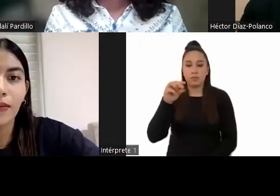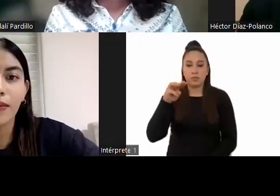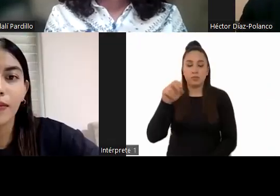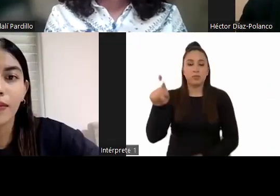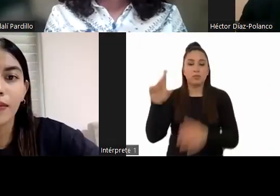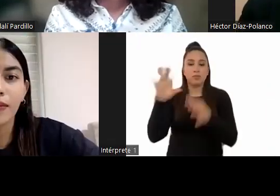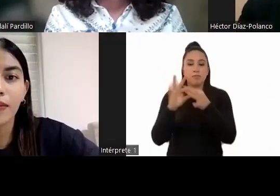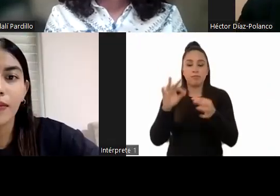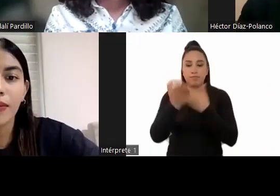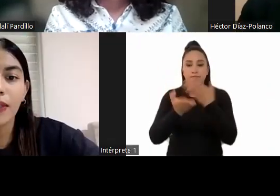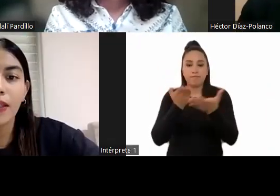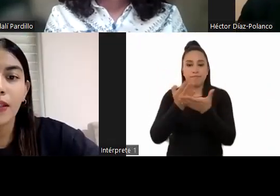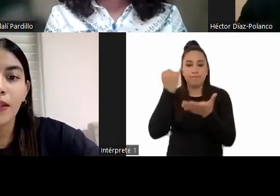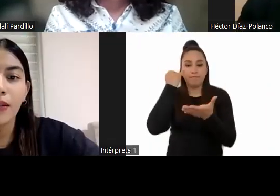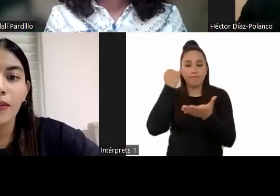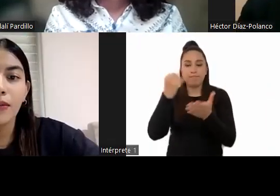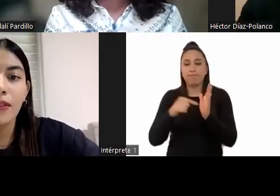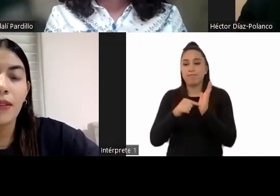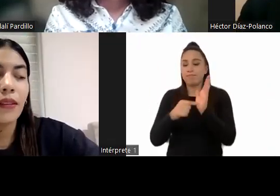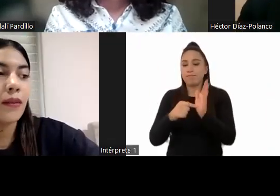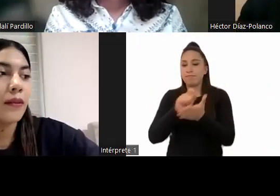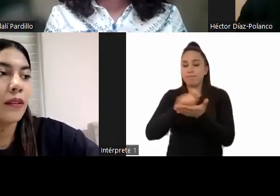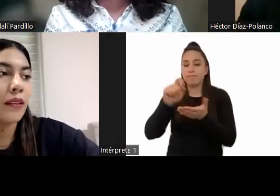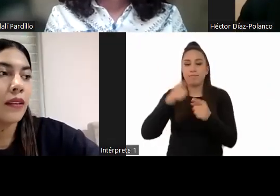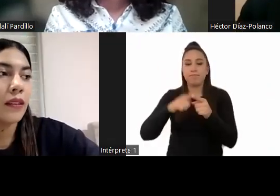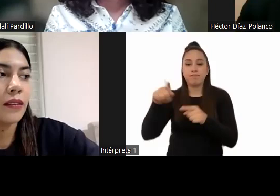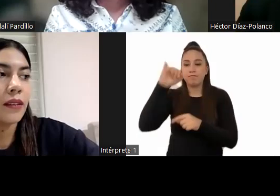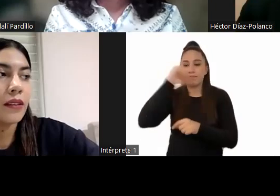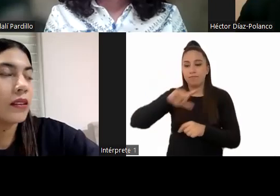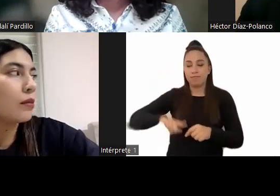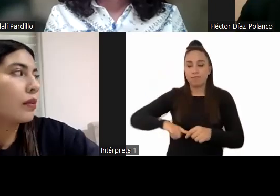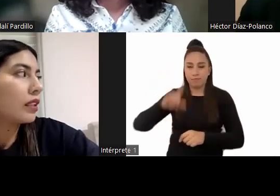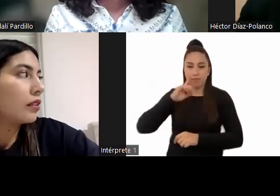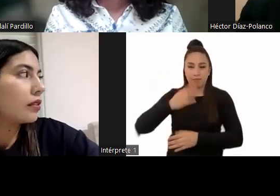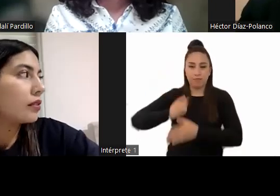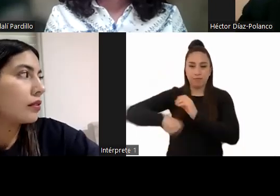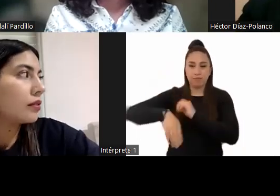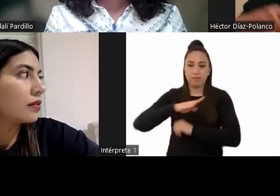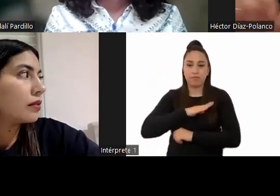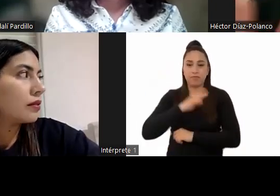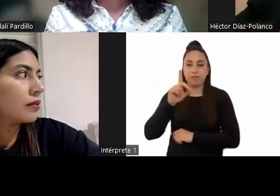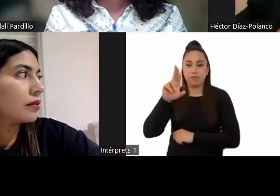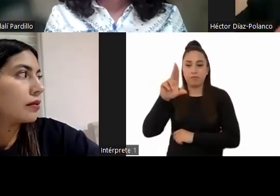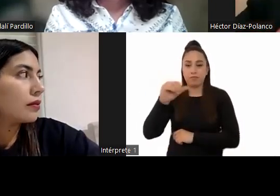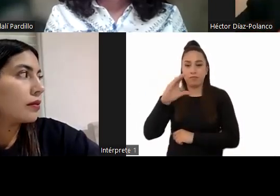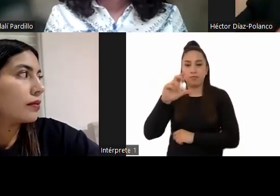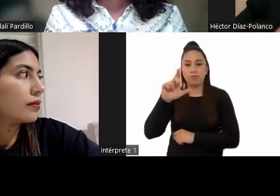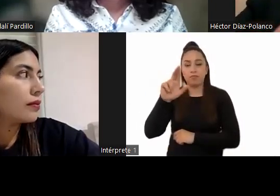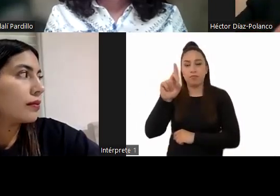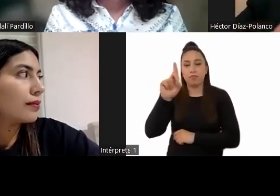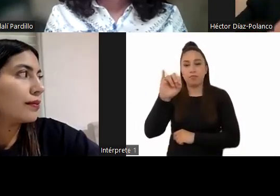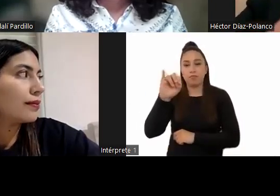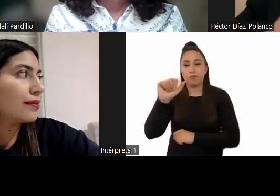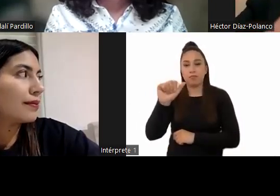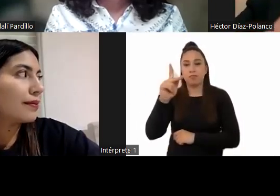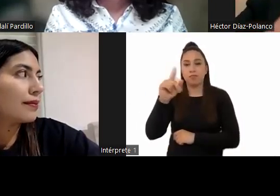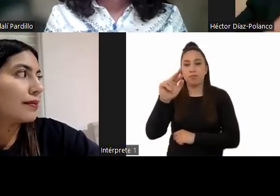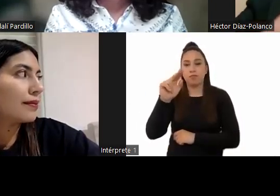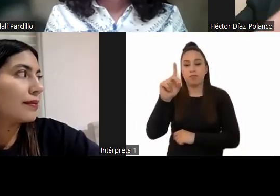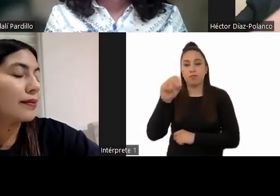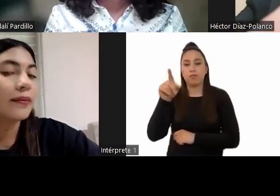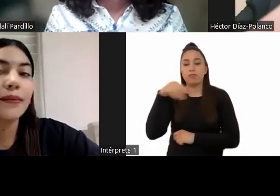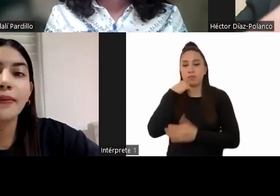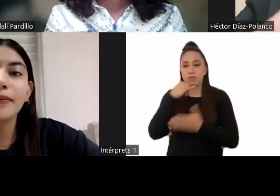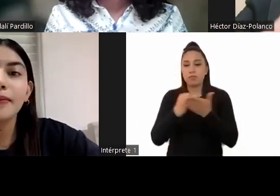que presentó la doctora Claudia Sheinbaum Pardo, jefa de gobierno de la Ciudad de México, con la que busca expedir la